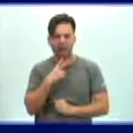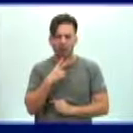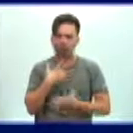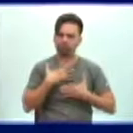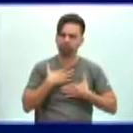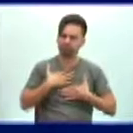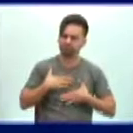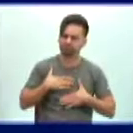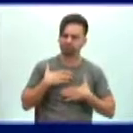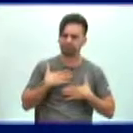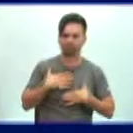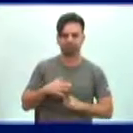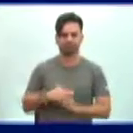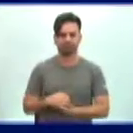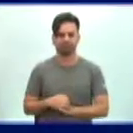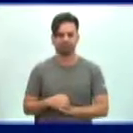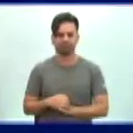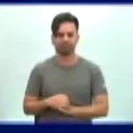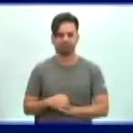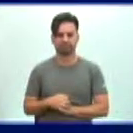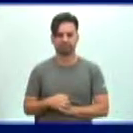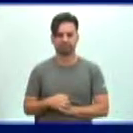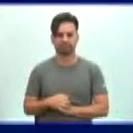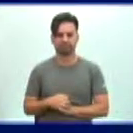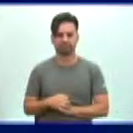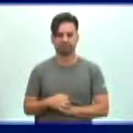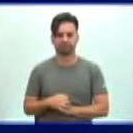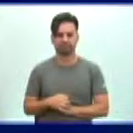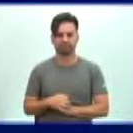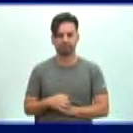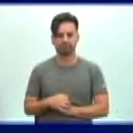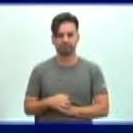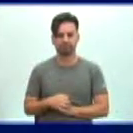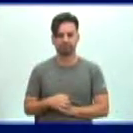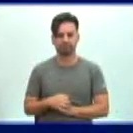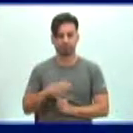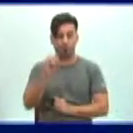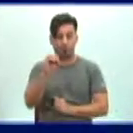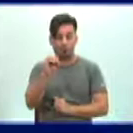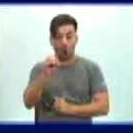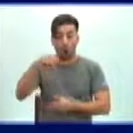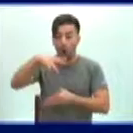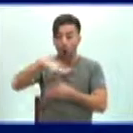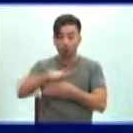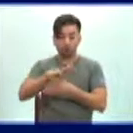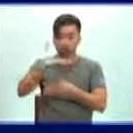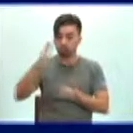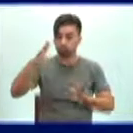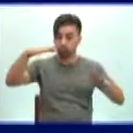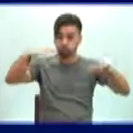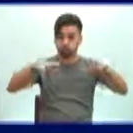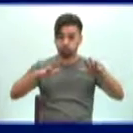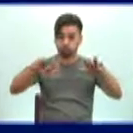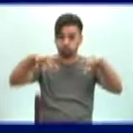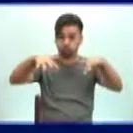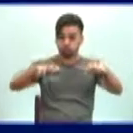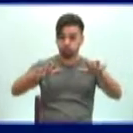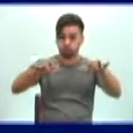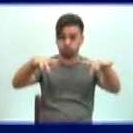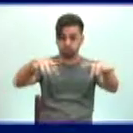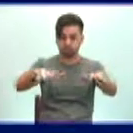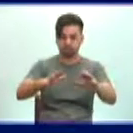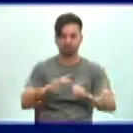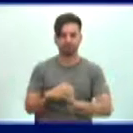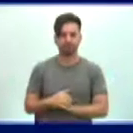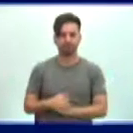bruscos que en los océanos. Las corrientes oceánicas, lógicamente, aquellas costas que son bañadas